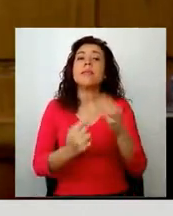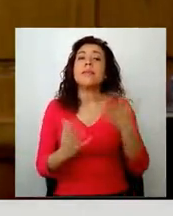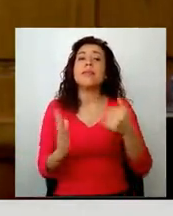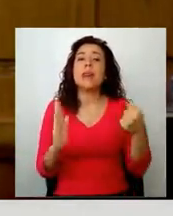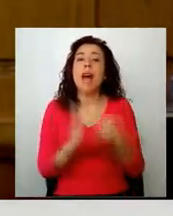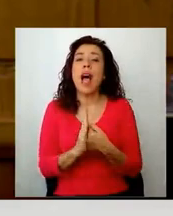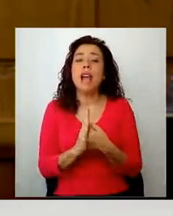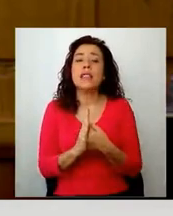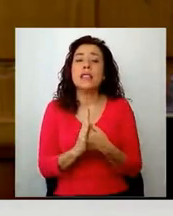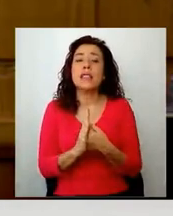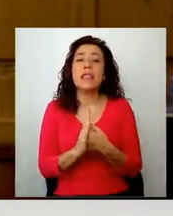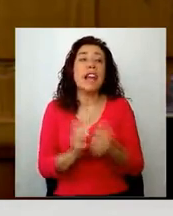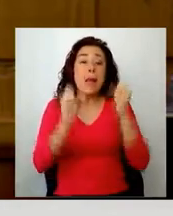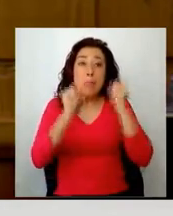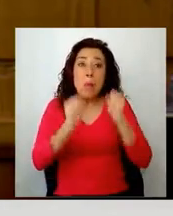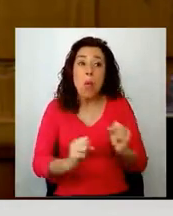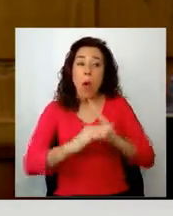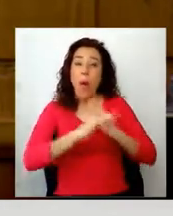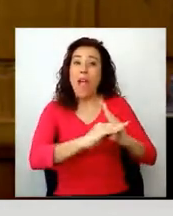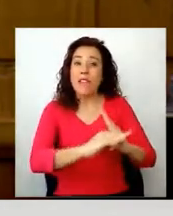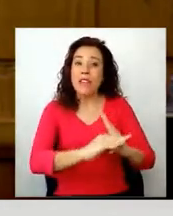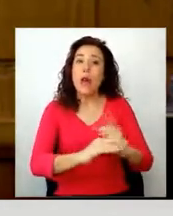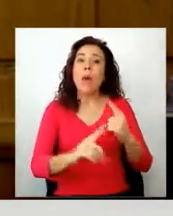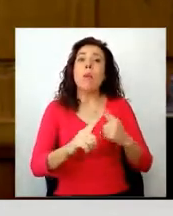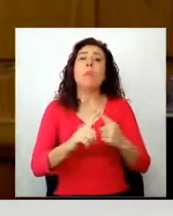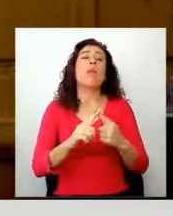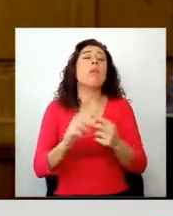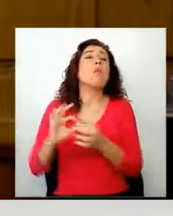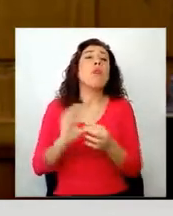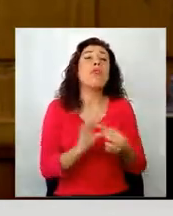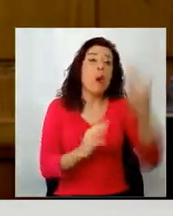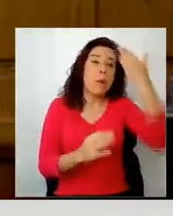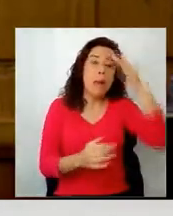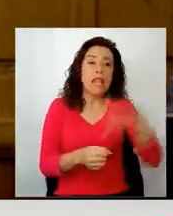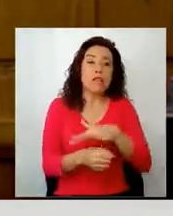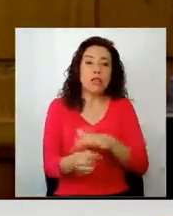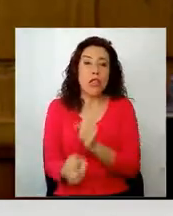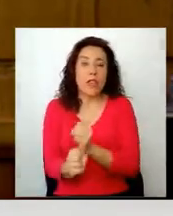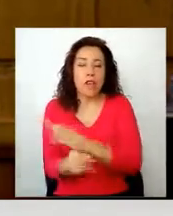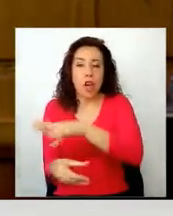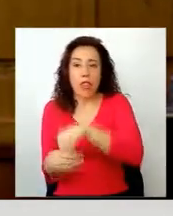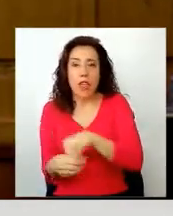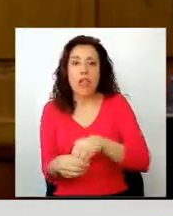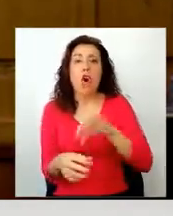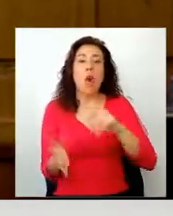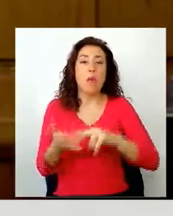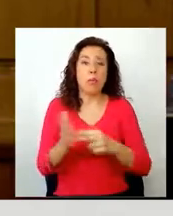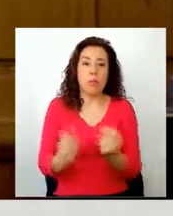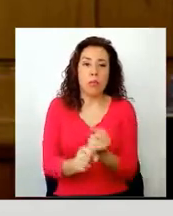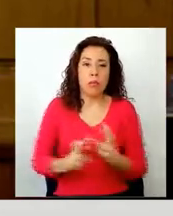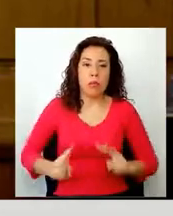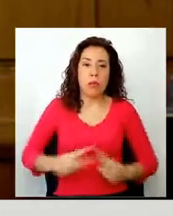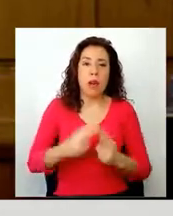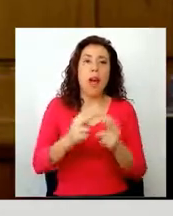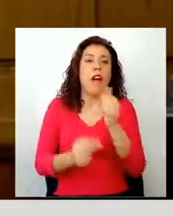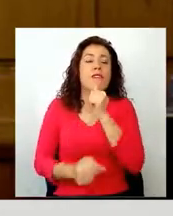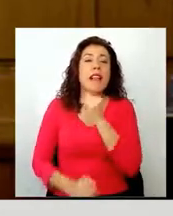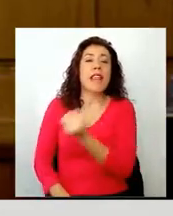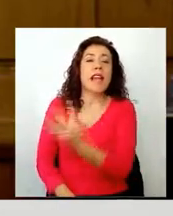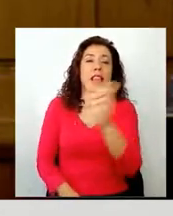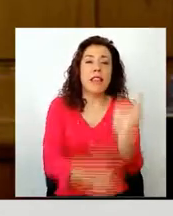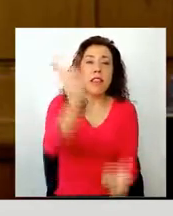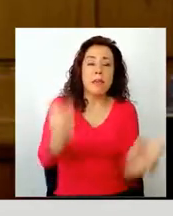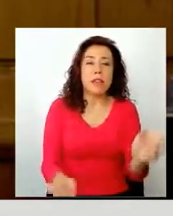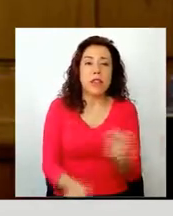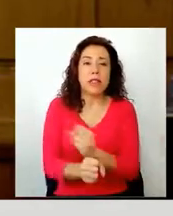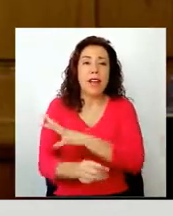evitables que se han producido por malas condiciones laborales por problemas en la infraestructura por faltas de dotación y básicamente